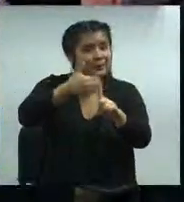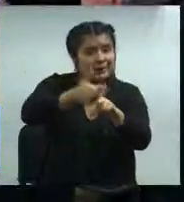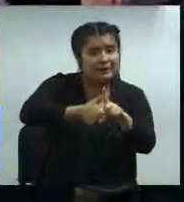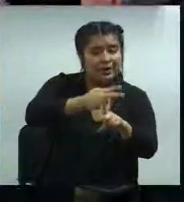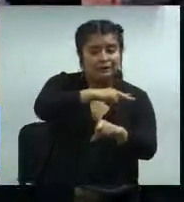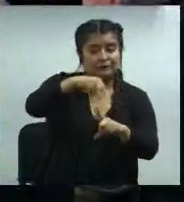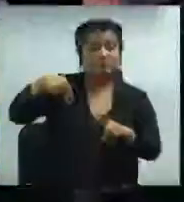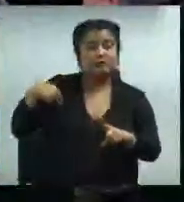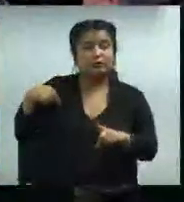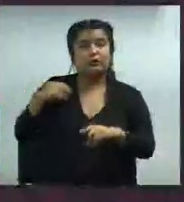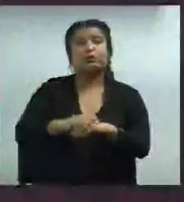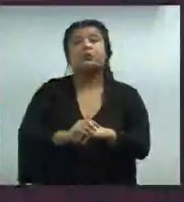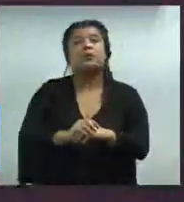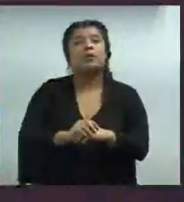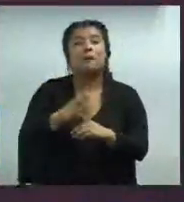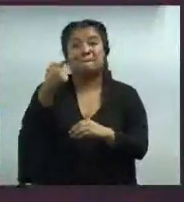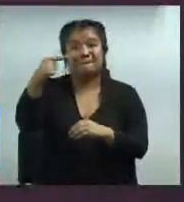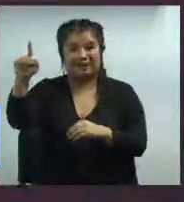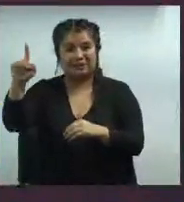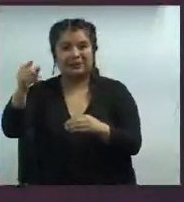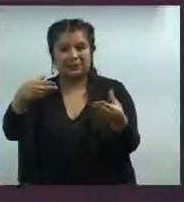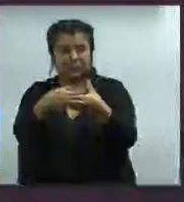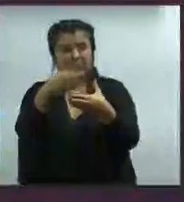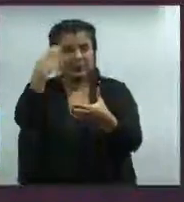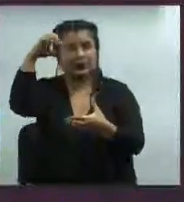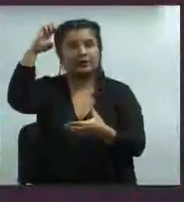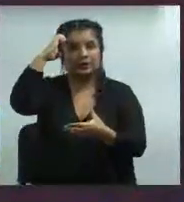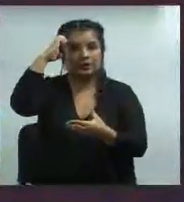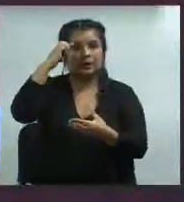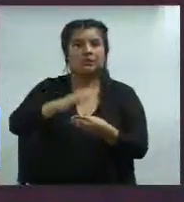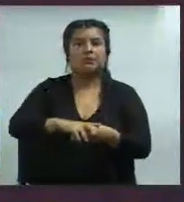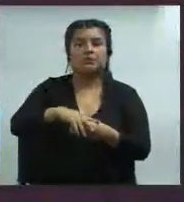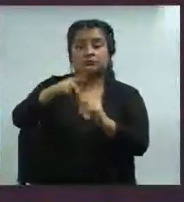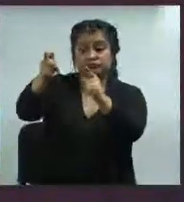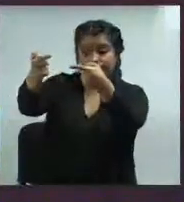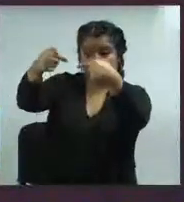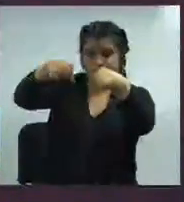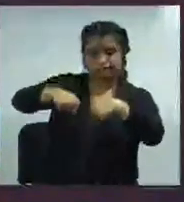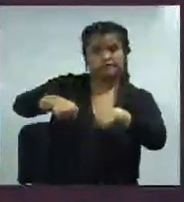como Bloque Vamos hemos citado en varias ocasiones